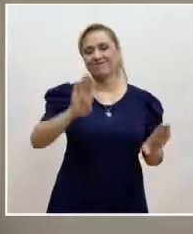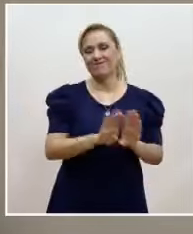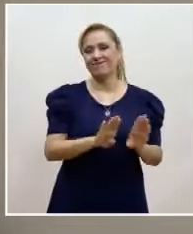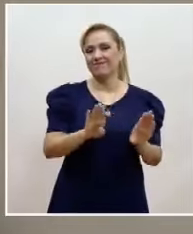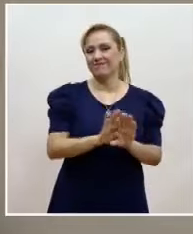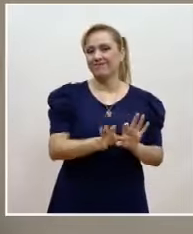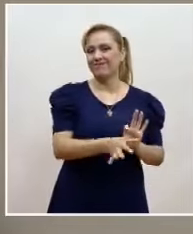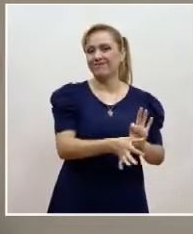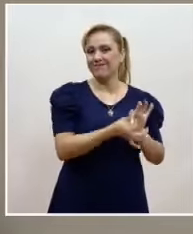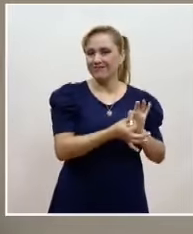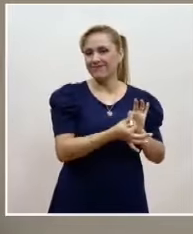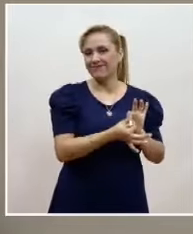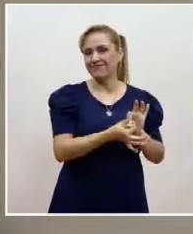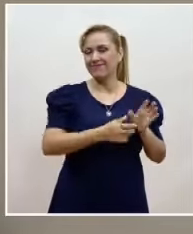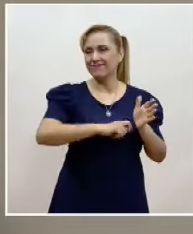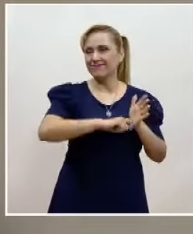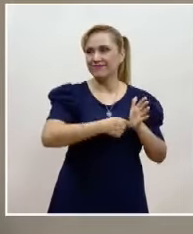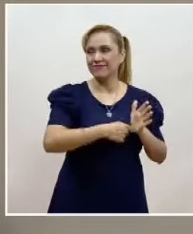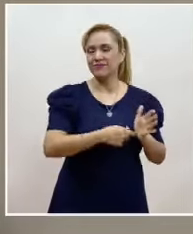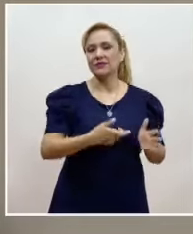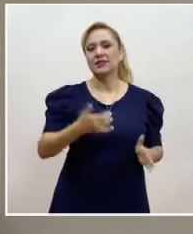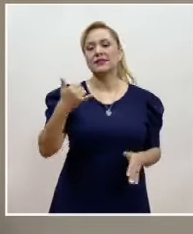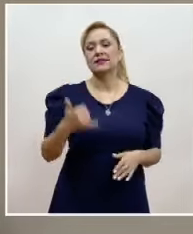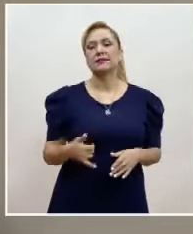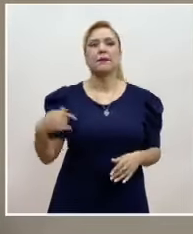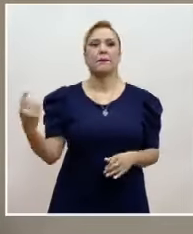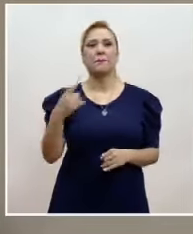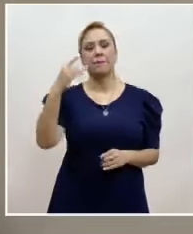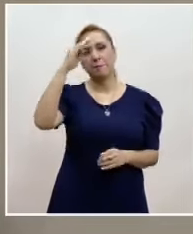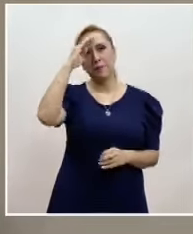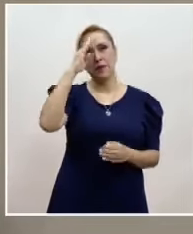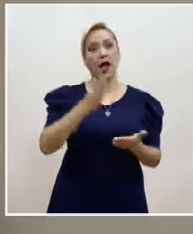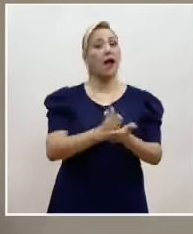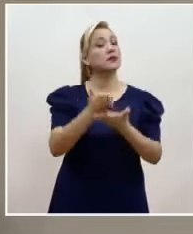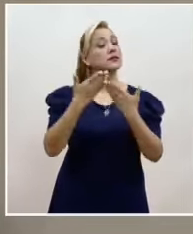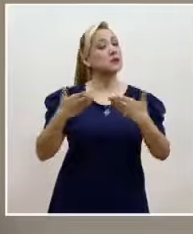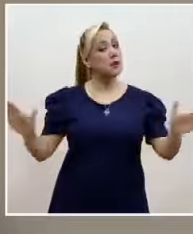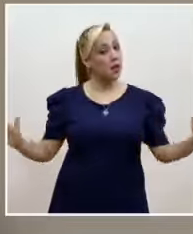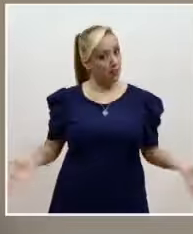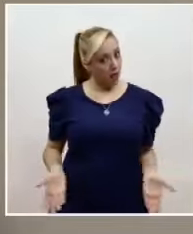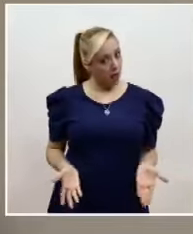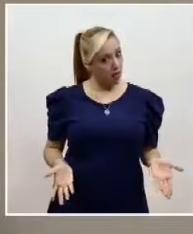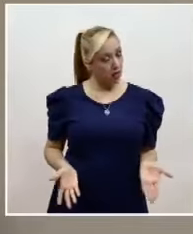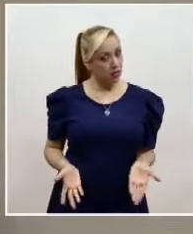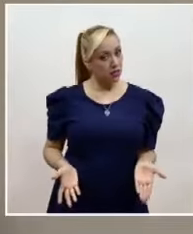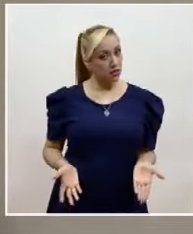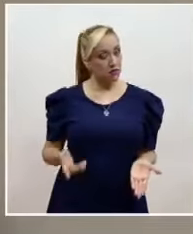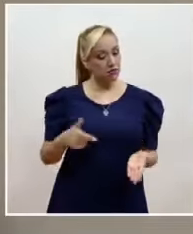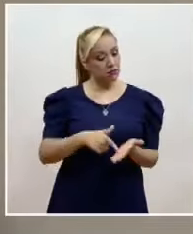tenido mucho este discurso de la accesibilidad y de que a partir de la